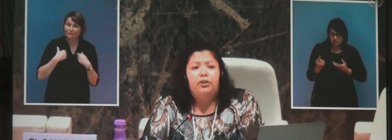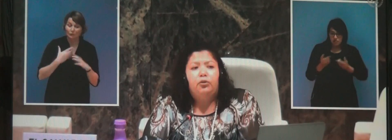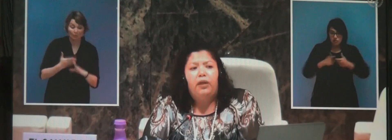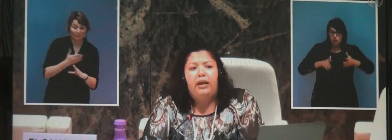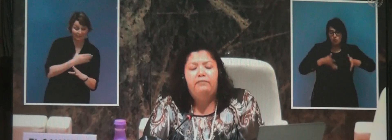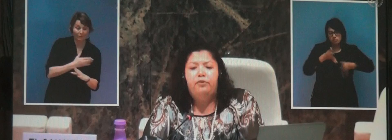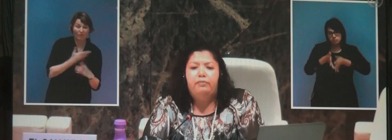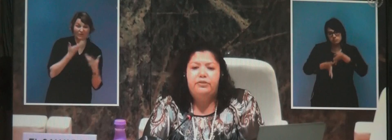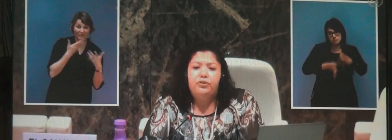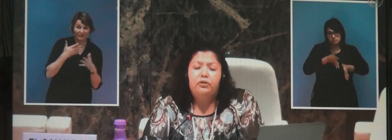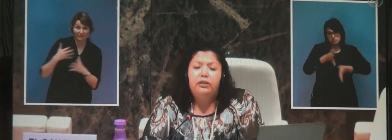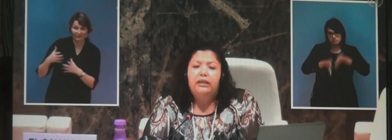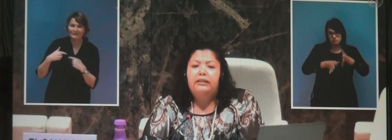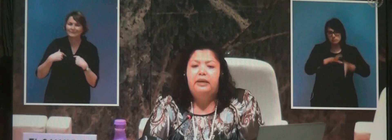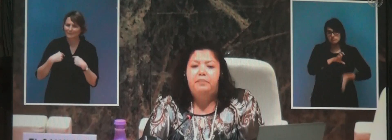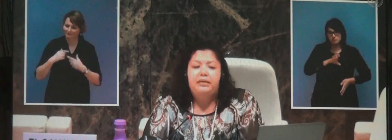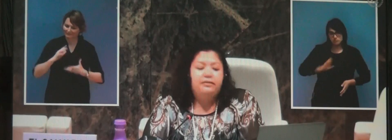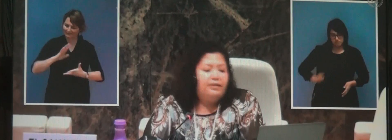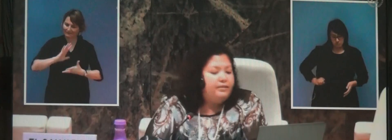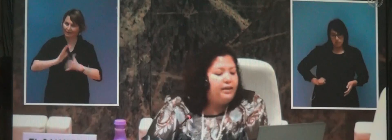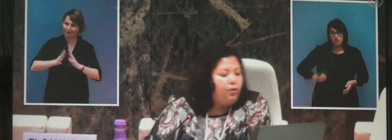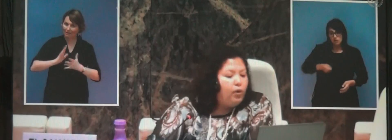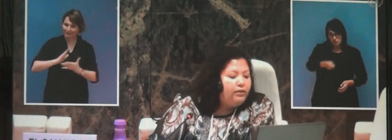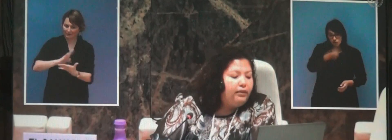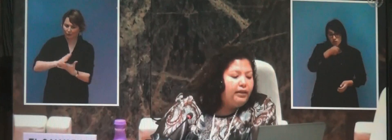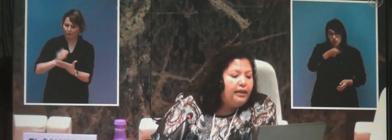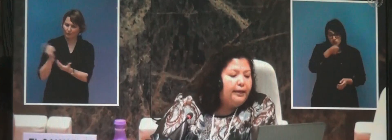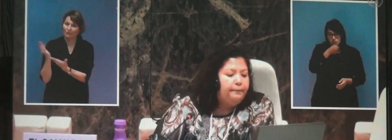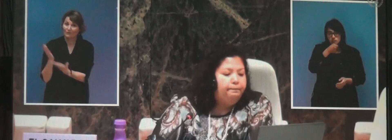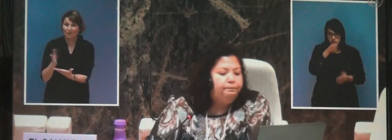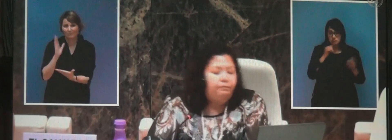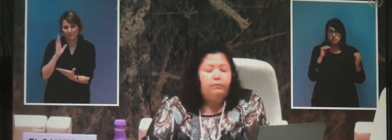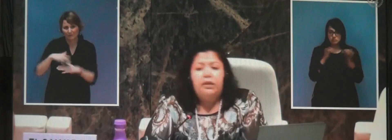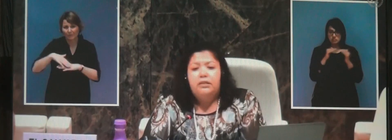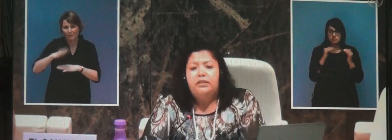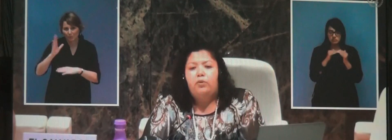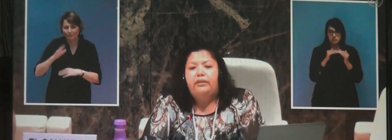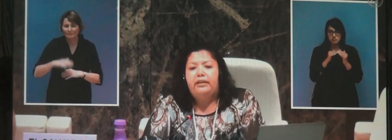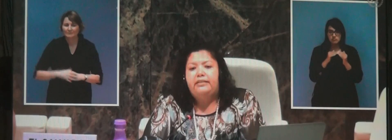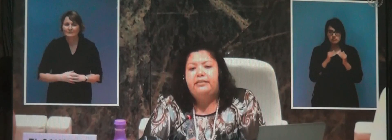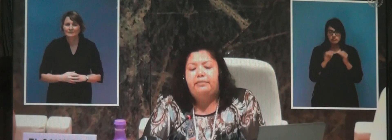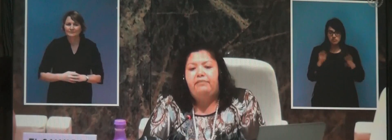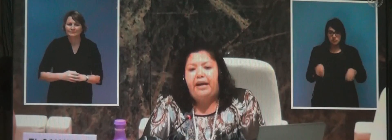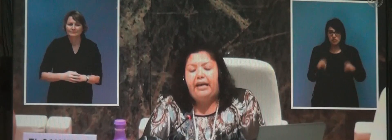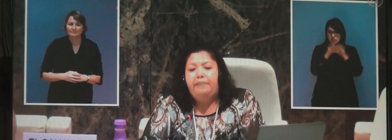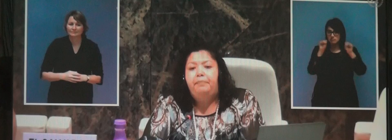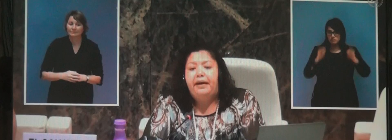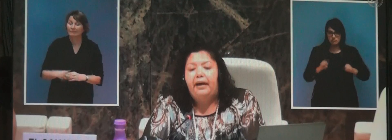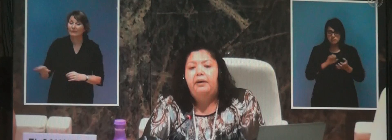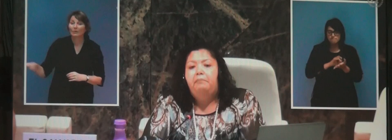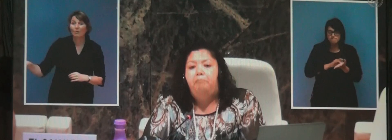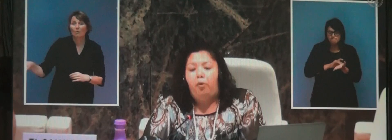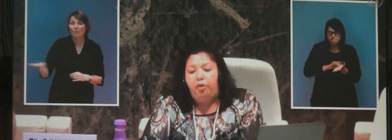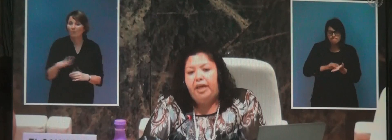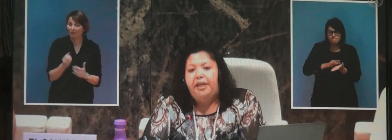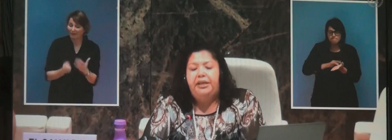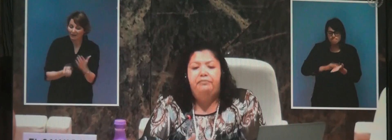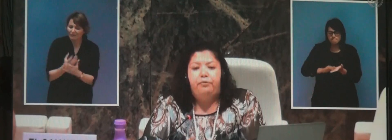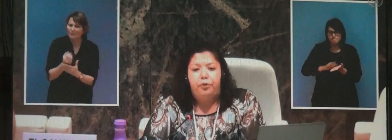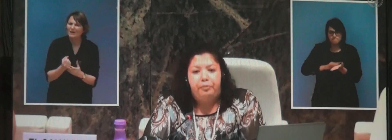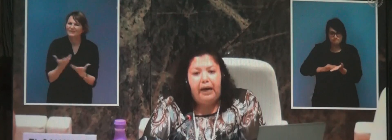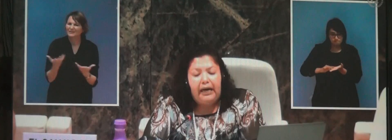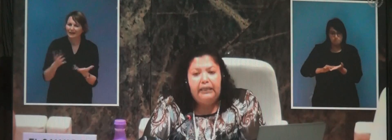y que toda la información también se encuentre en el sistema Braille para